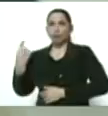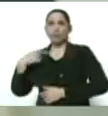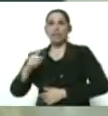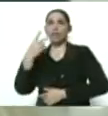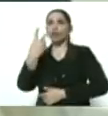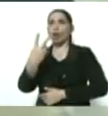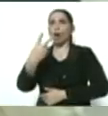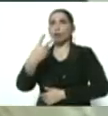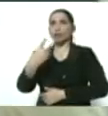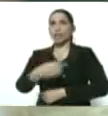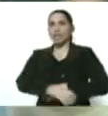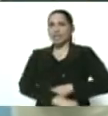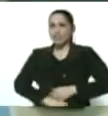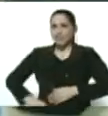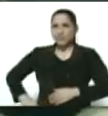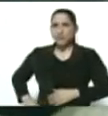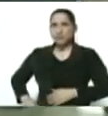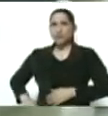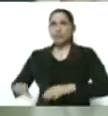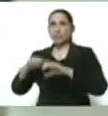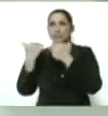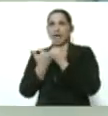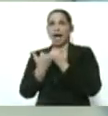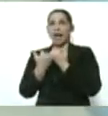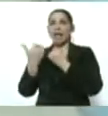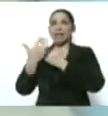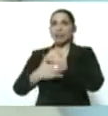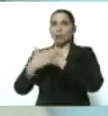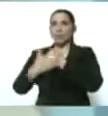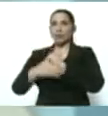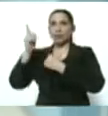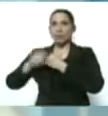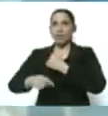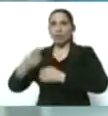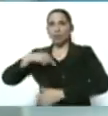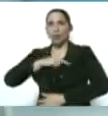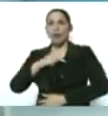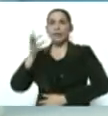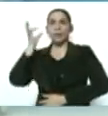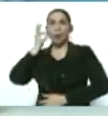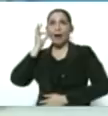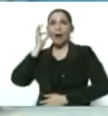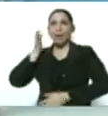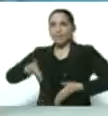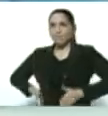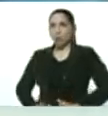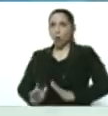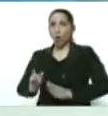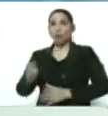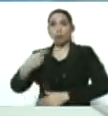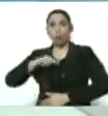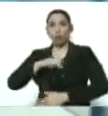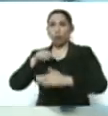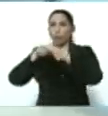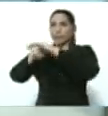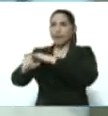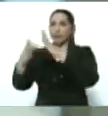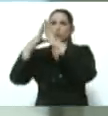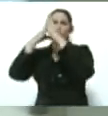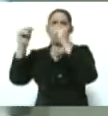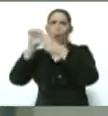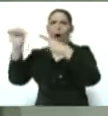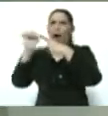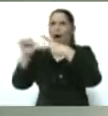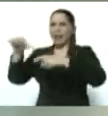estamos entrando en la sala de recuperación también de nuestras mujeres parturientas y aquí estamos entrando en toda el área